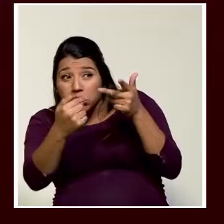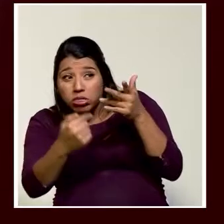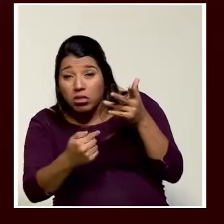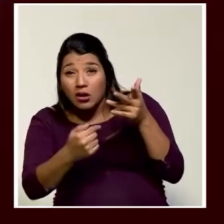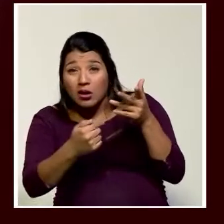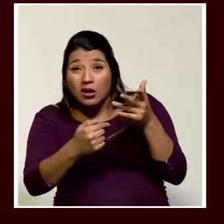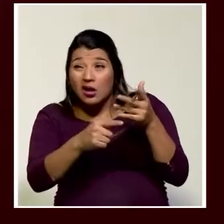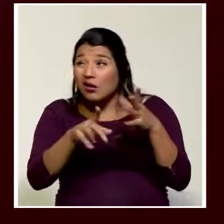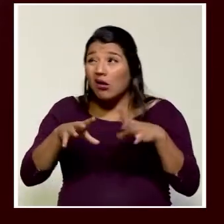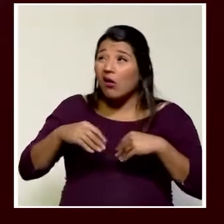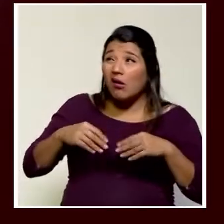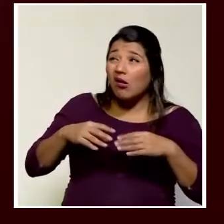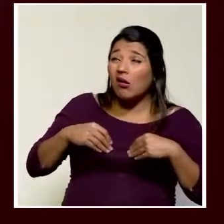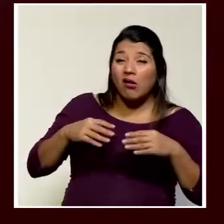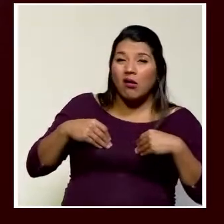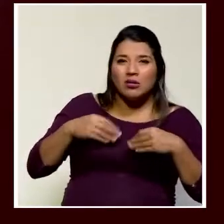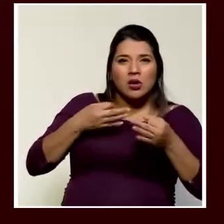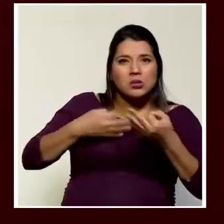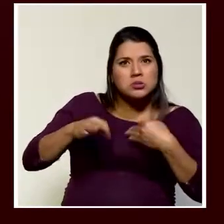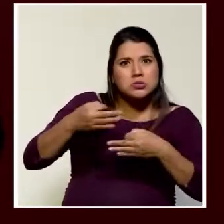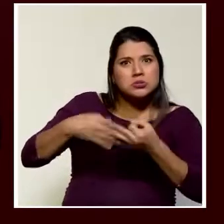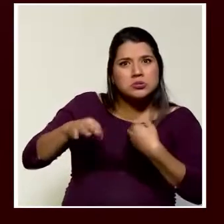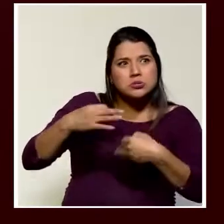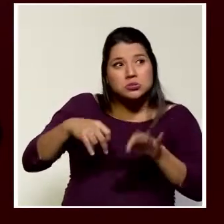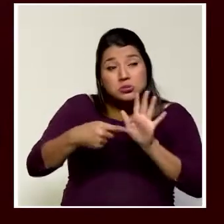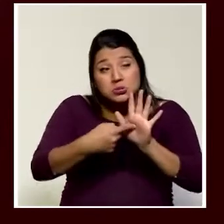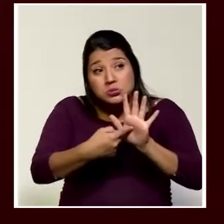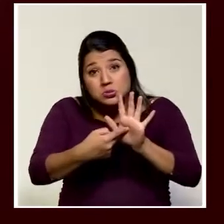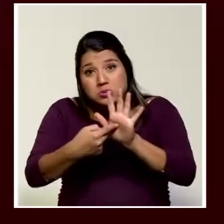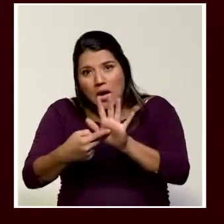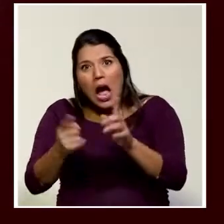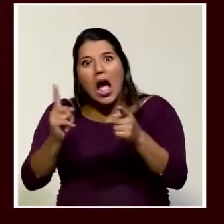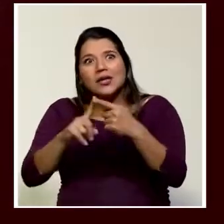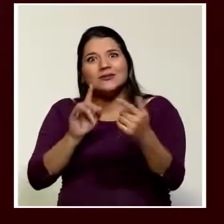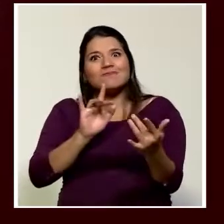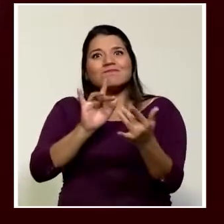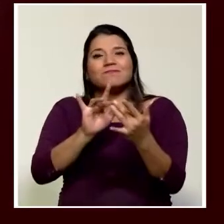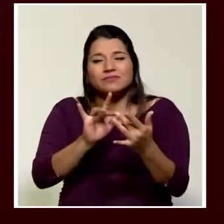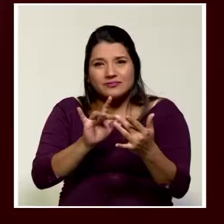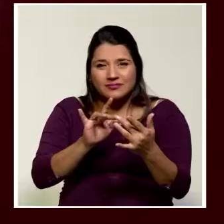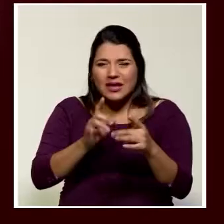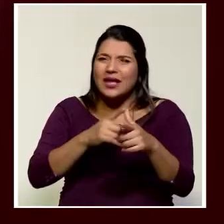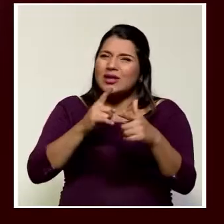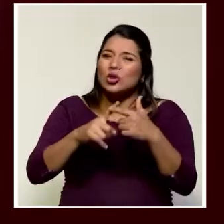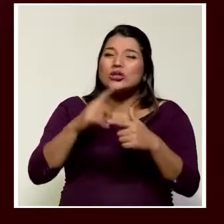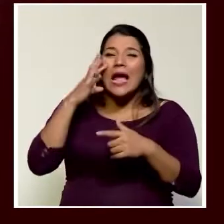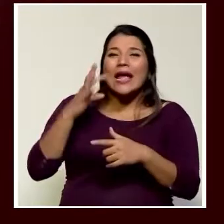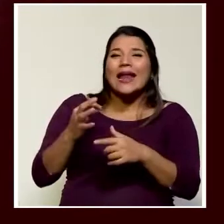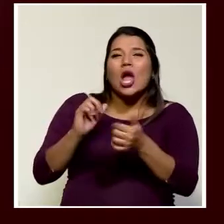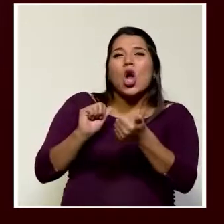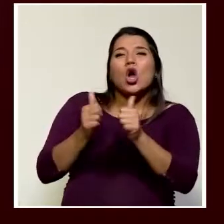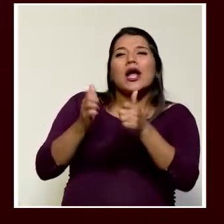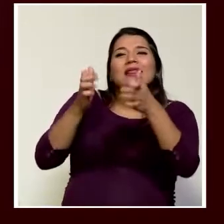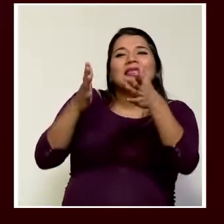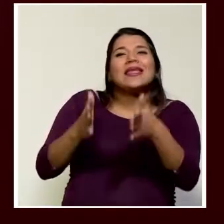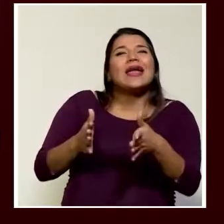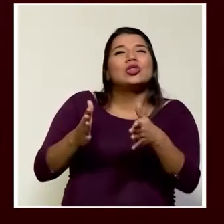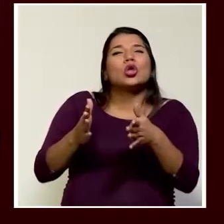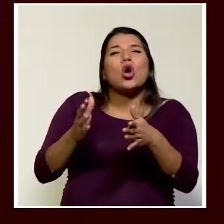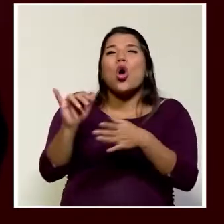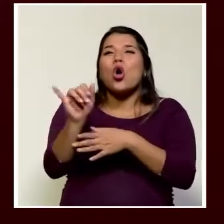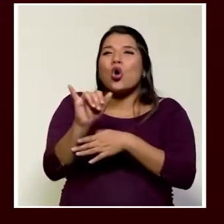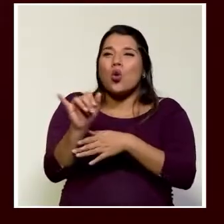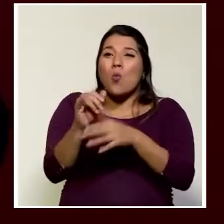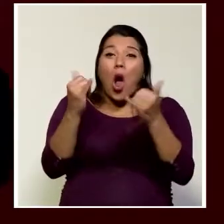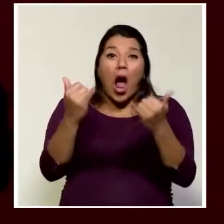un sector del electorado y se han alejado de lo que tradicionalmente tenían los partidos, que